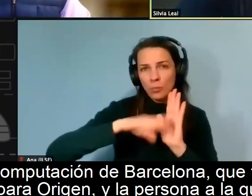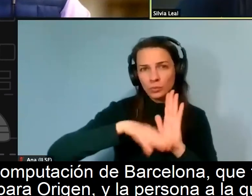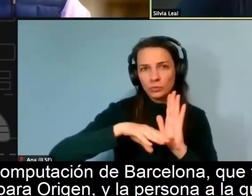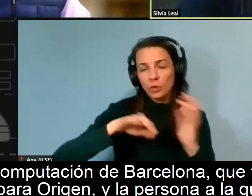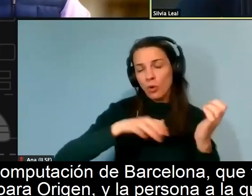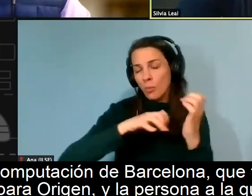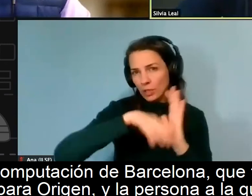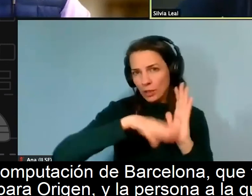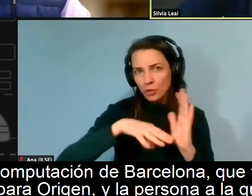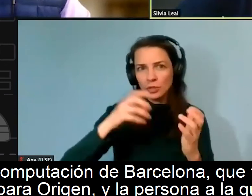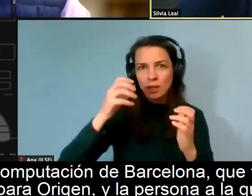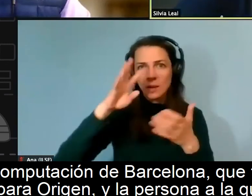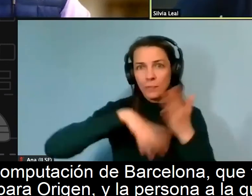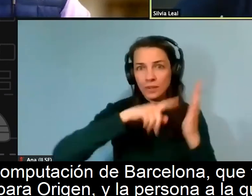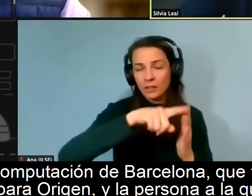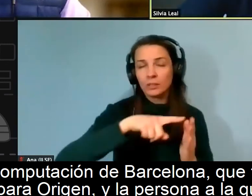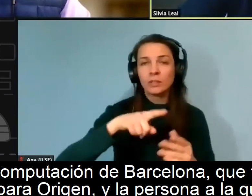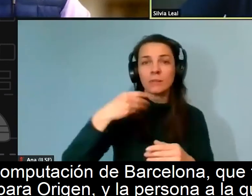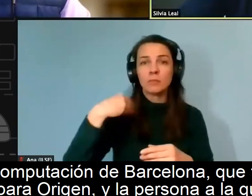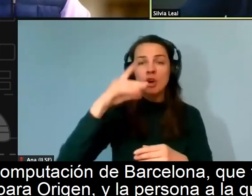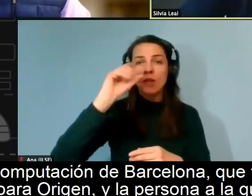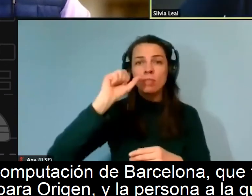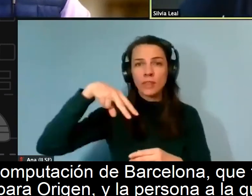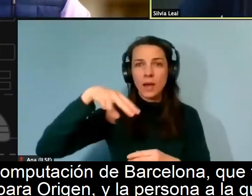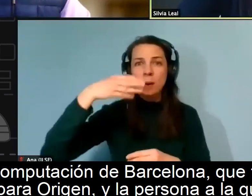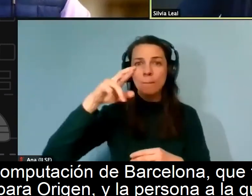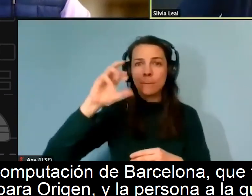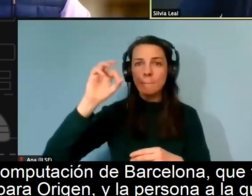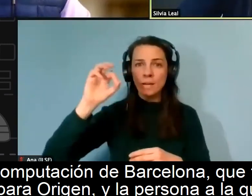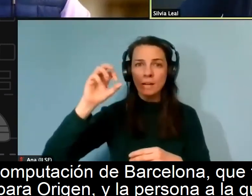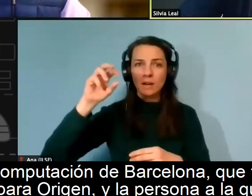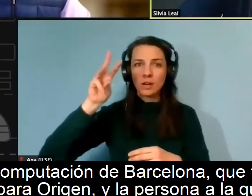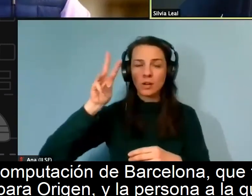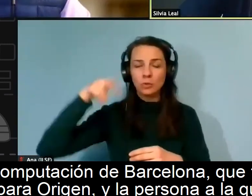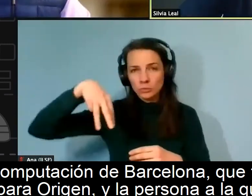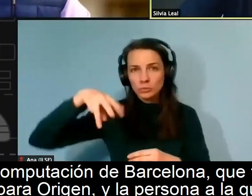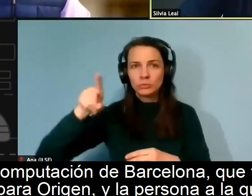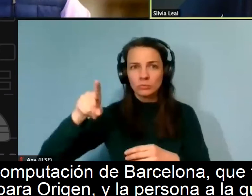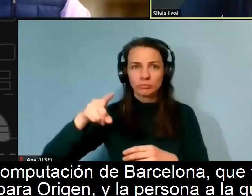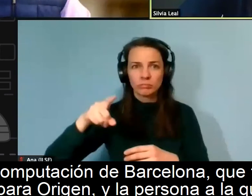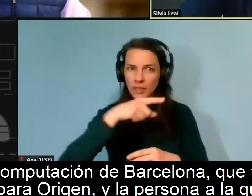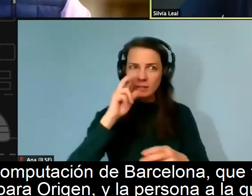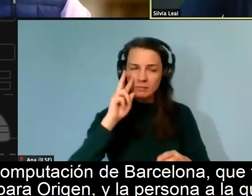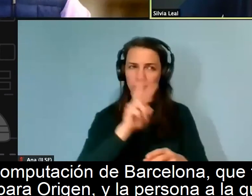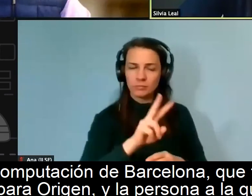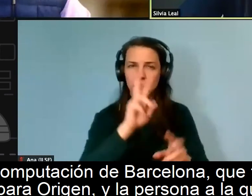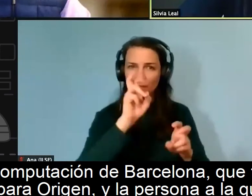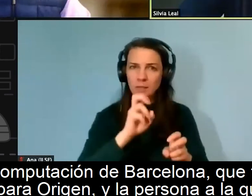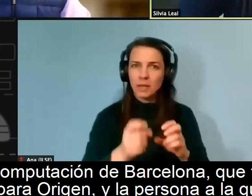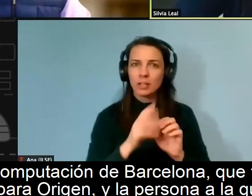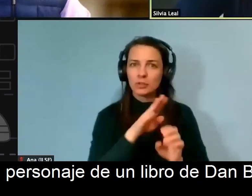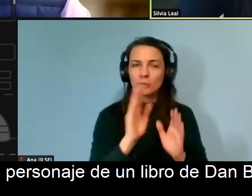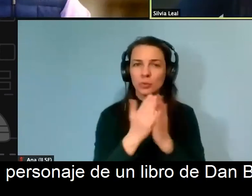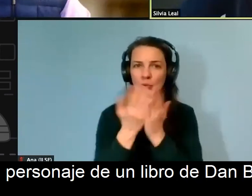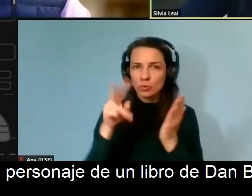fue donde se inspiró Dan Brown para su última novela, para Origen, y la persona a la que entrevisté, Mateo Valero, es uno